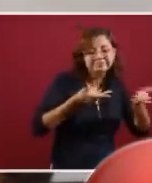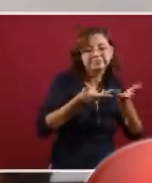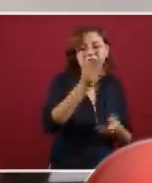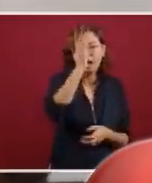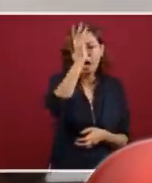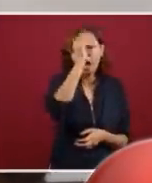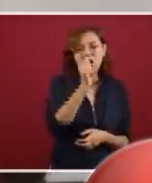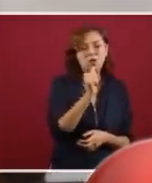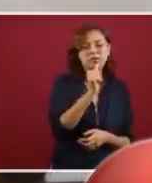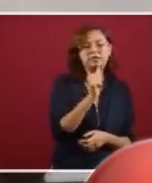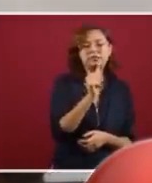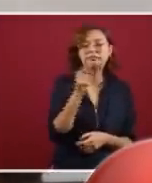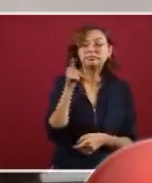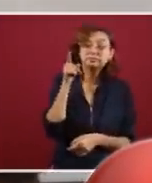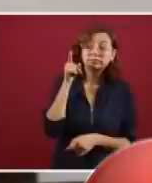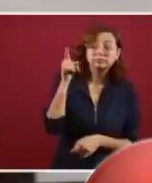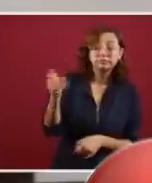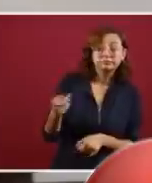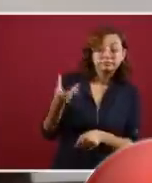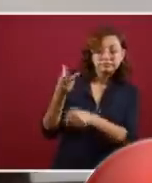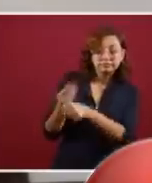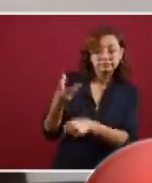y esa obra